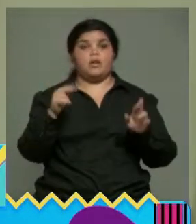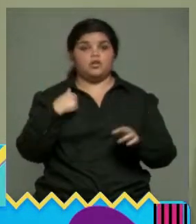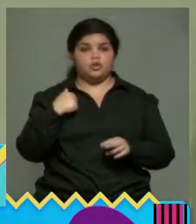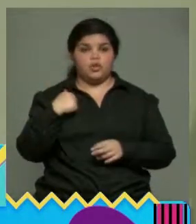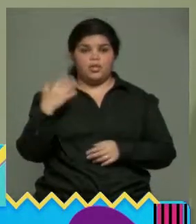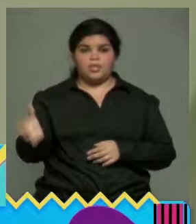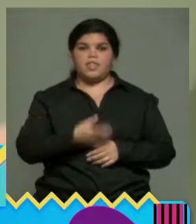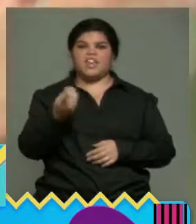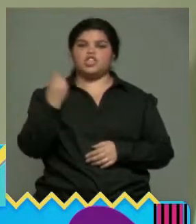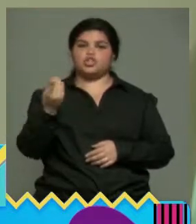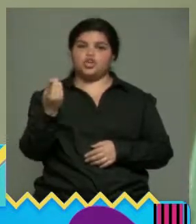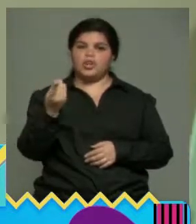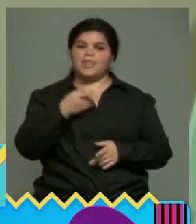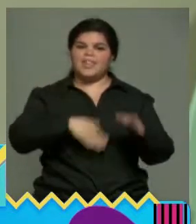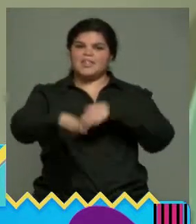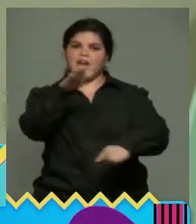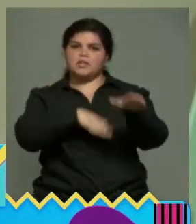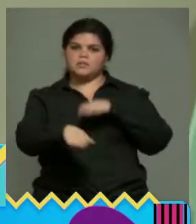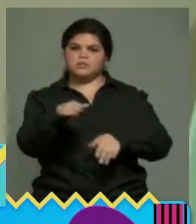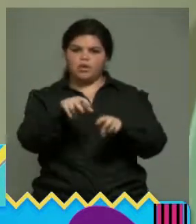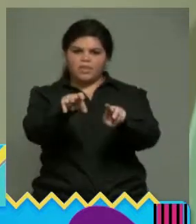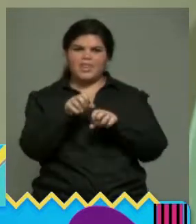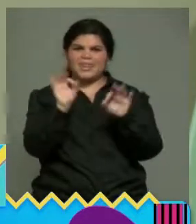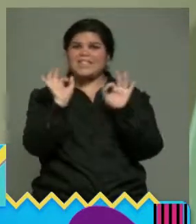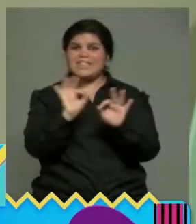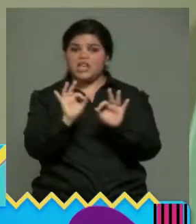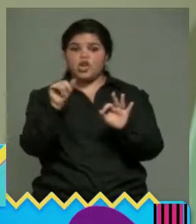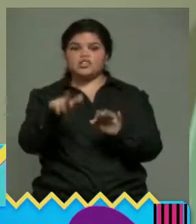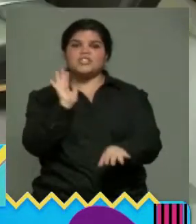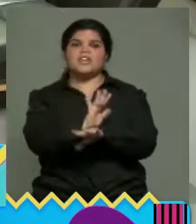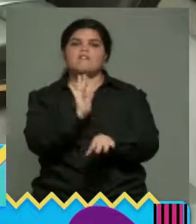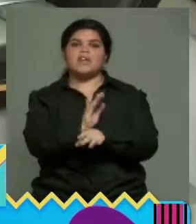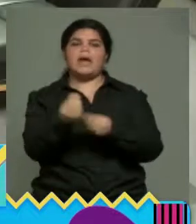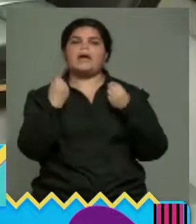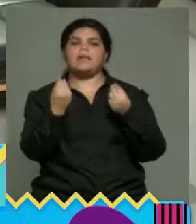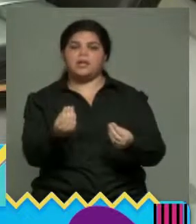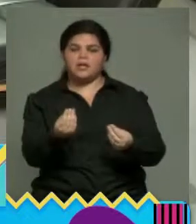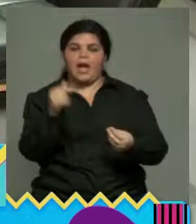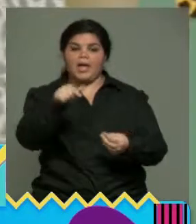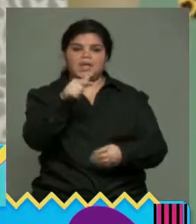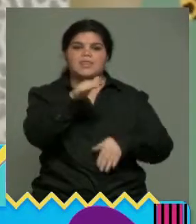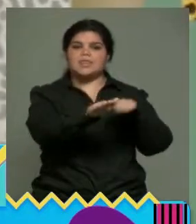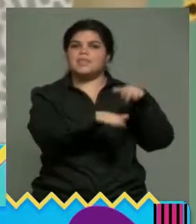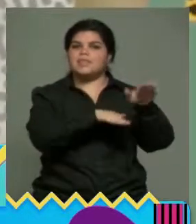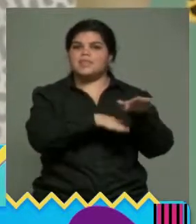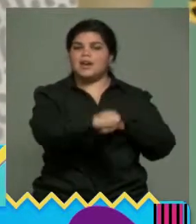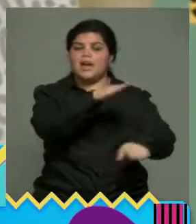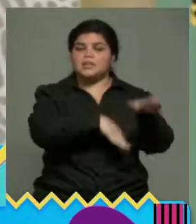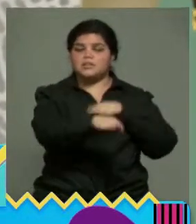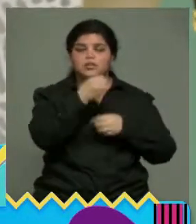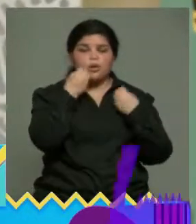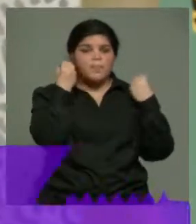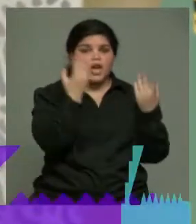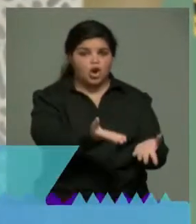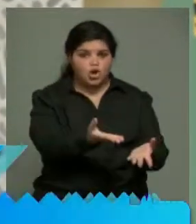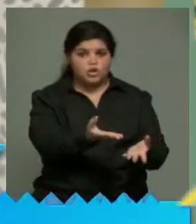si yo recaudo cero quiere decir que está perfecto el tránsito, ¿cierto? Bien, ahora le pregunto, ¿las recaudaciones van al municipio